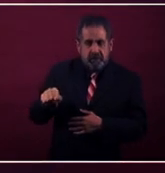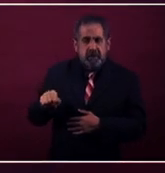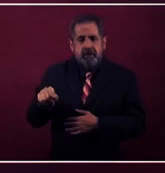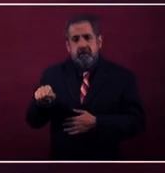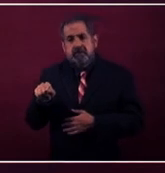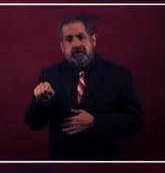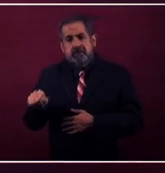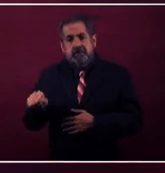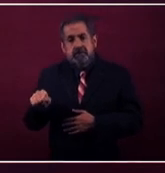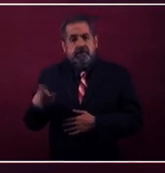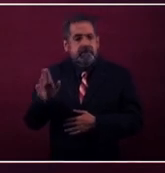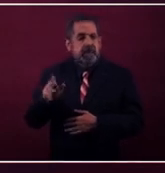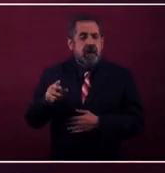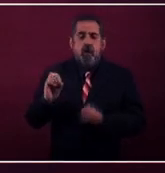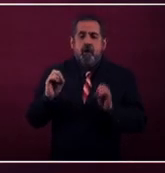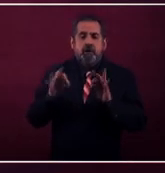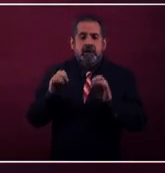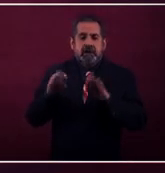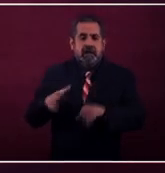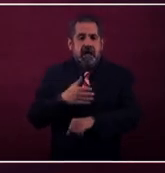donde despachó Madero,